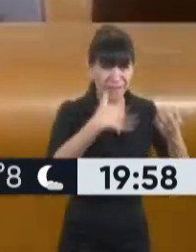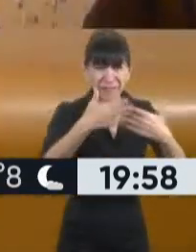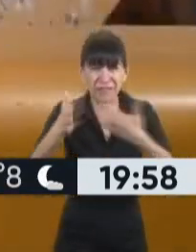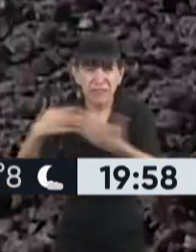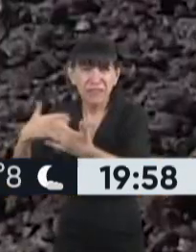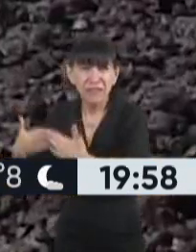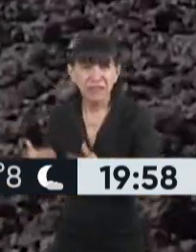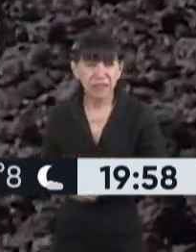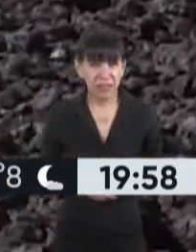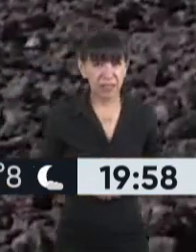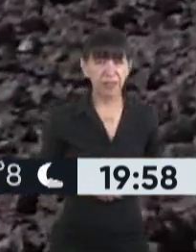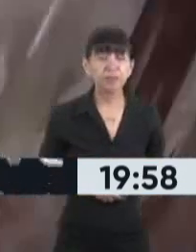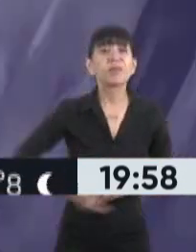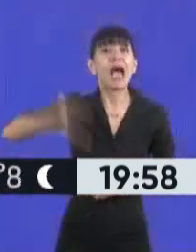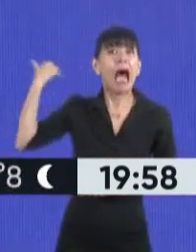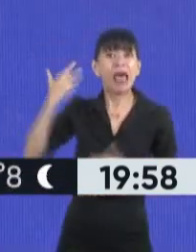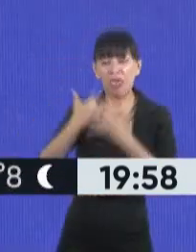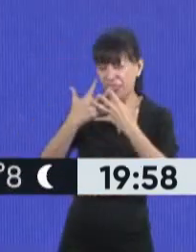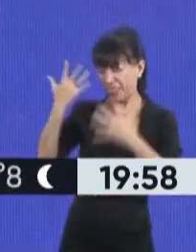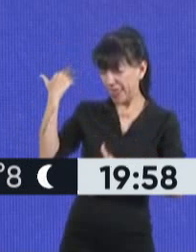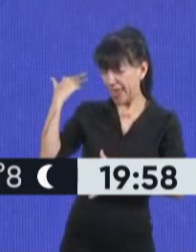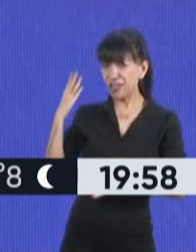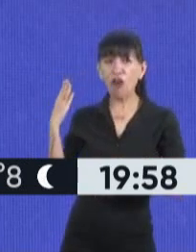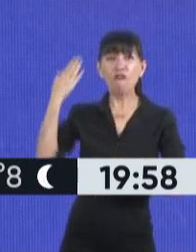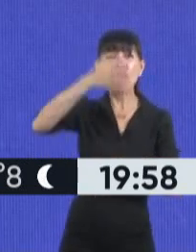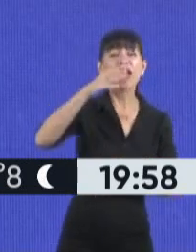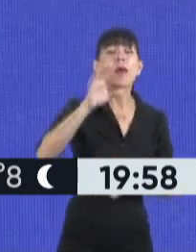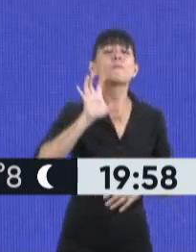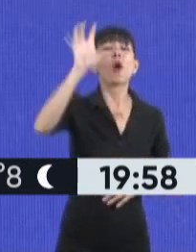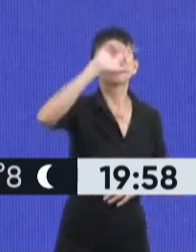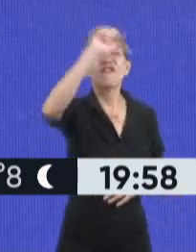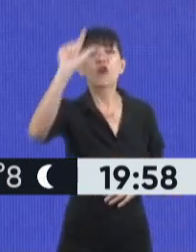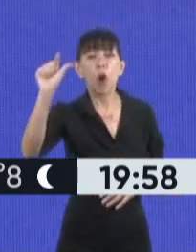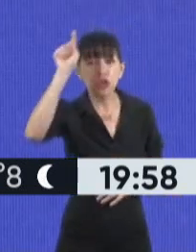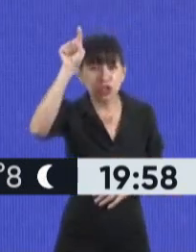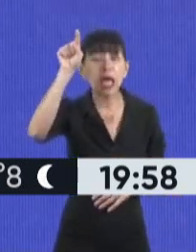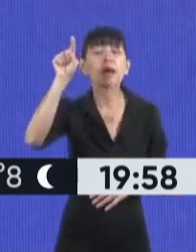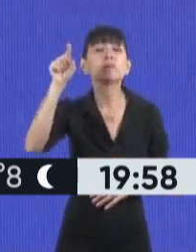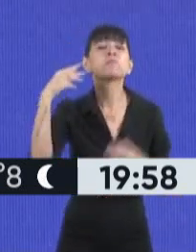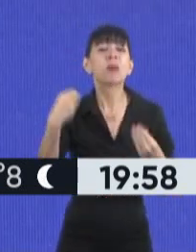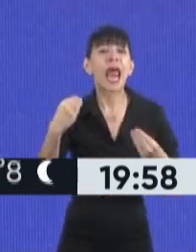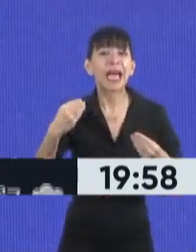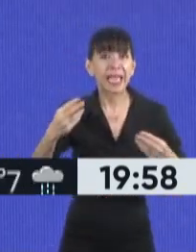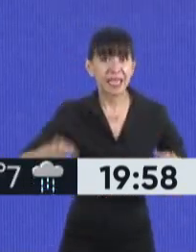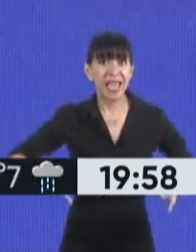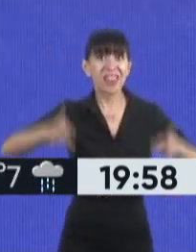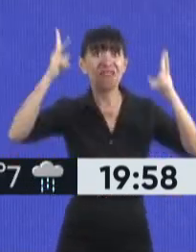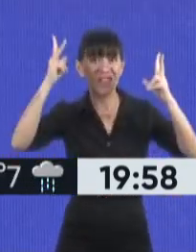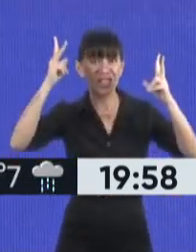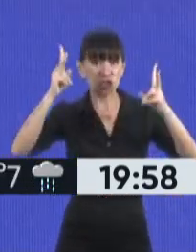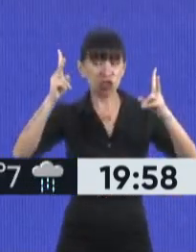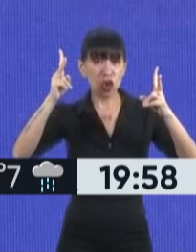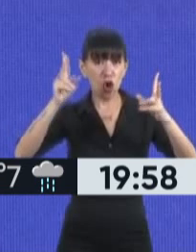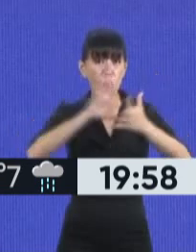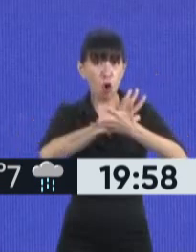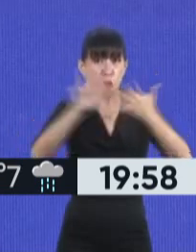El que días atrás fue a Formosa a inaugurar el edificio de un centro de